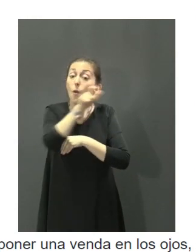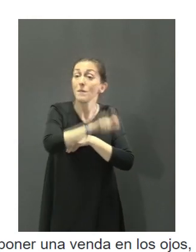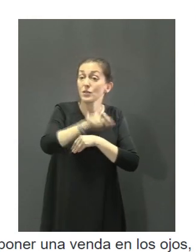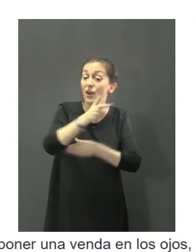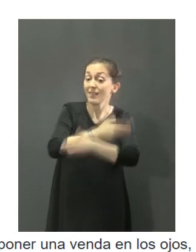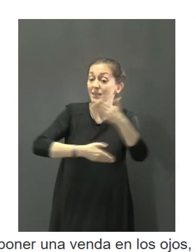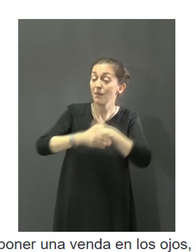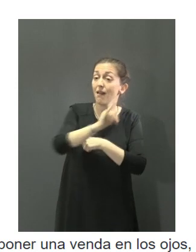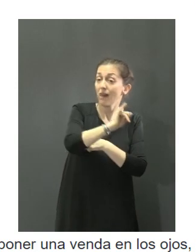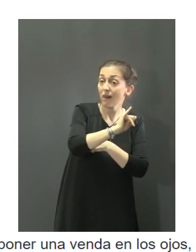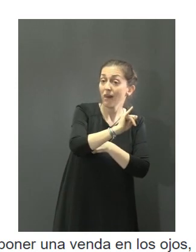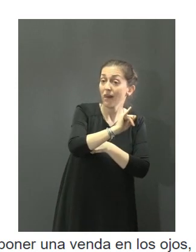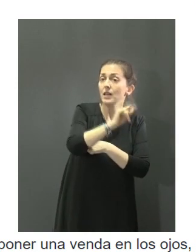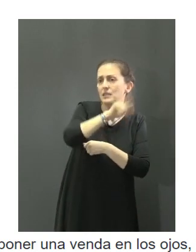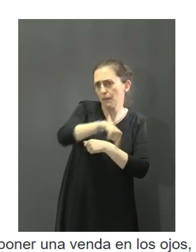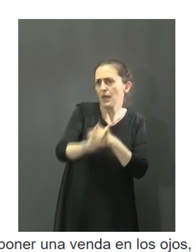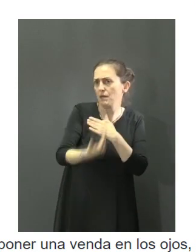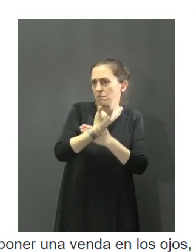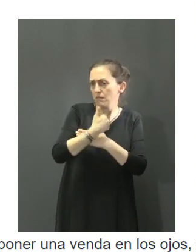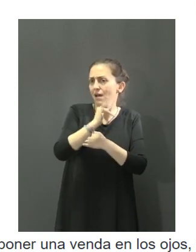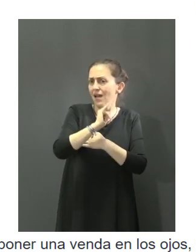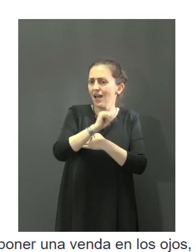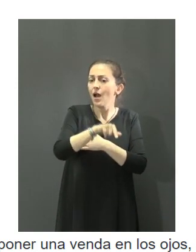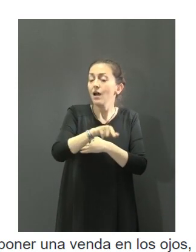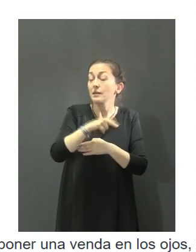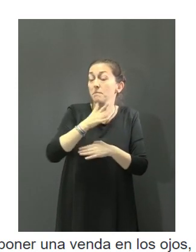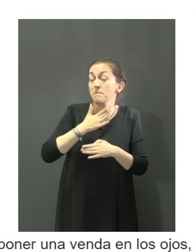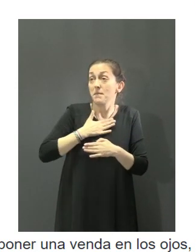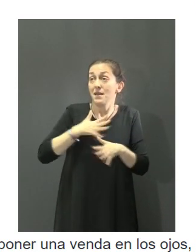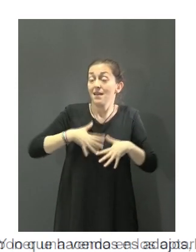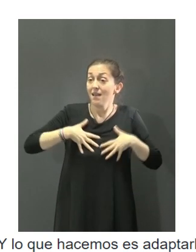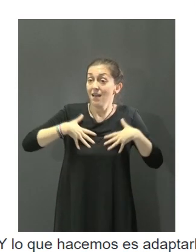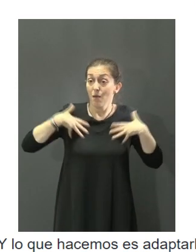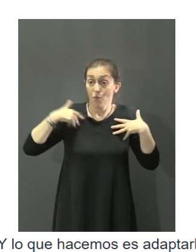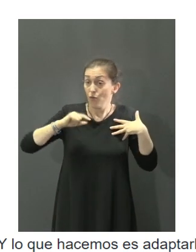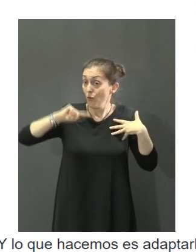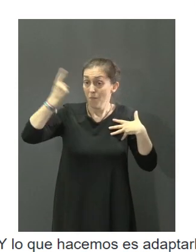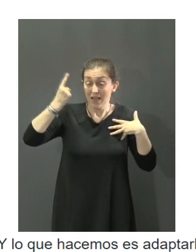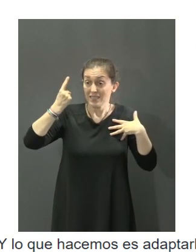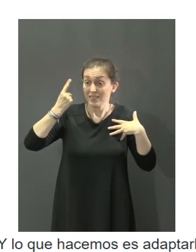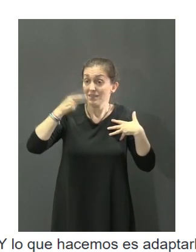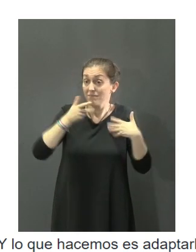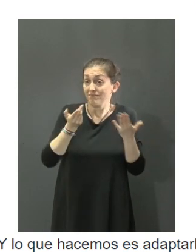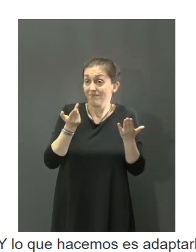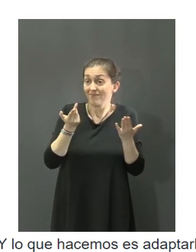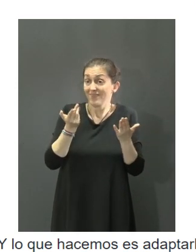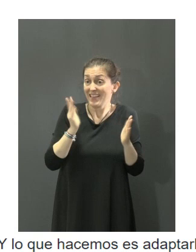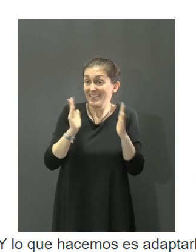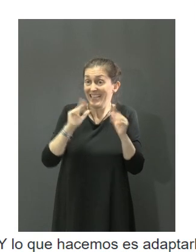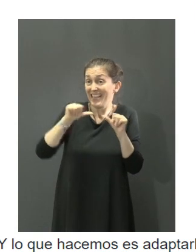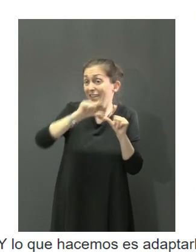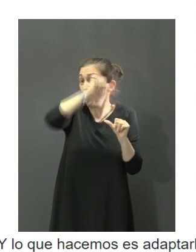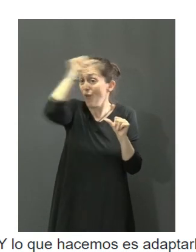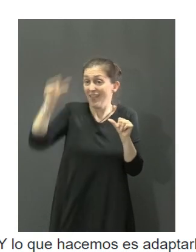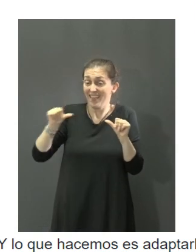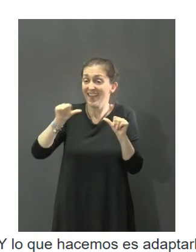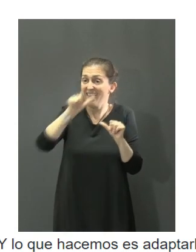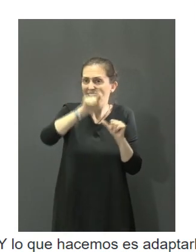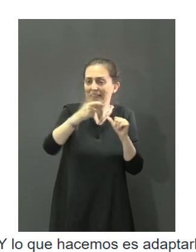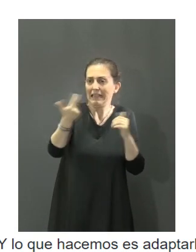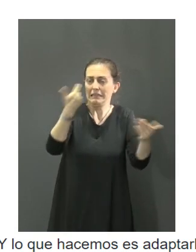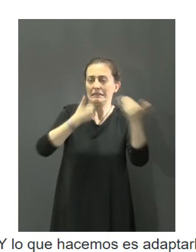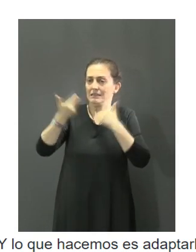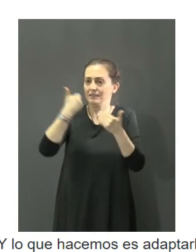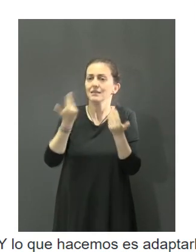discapacidad que pasan por el stand, que es el momento más emocionante, bajo mi punto de vista, dentro de esa vorágine de